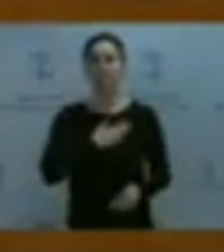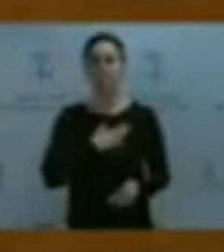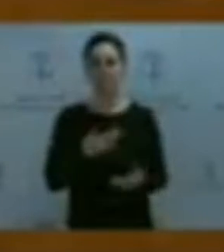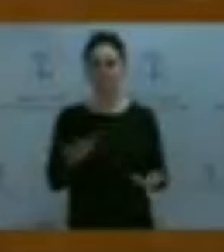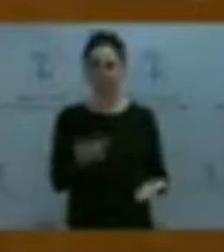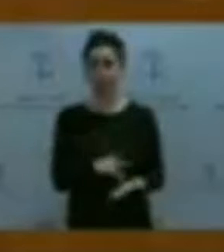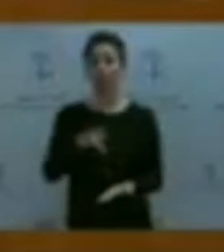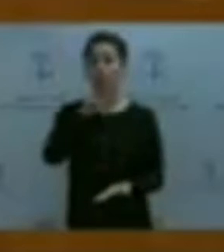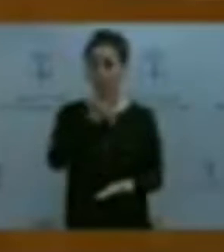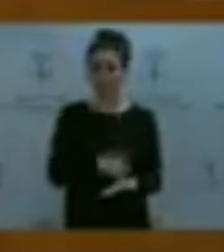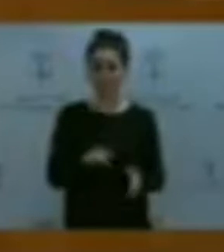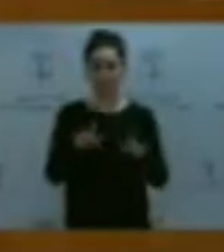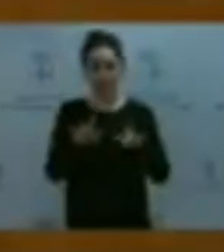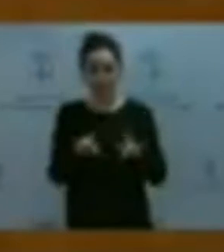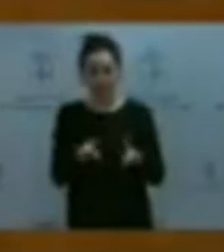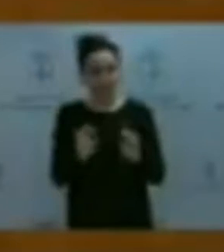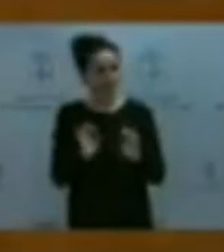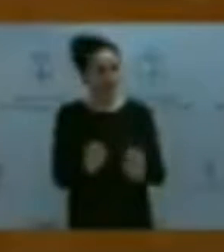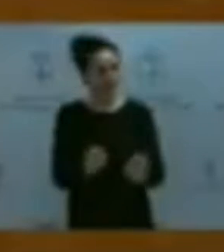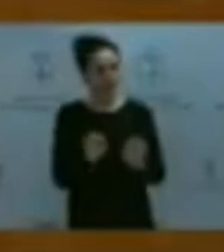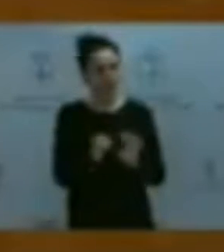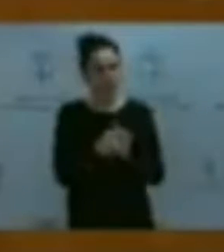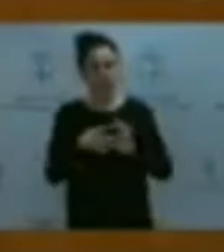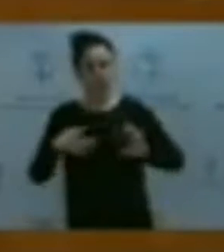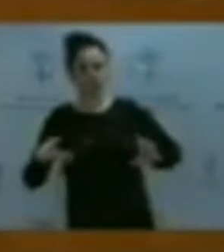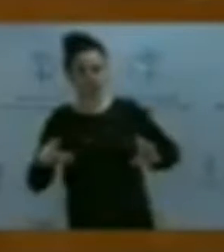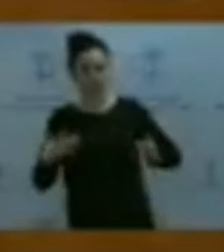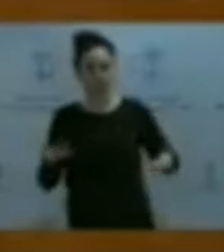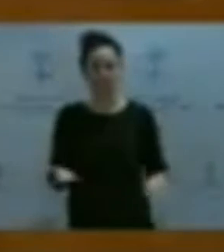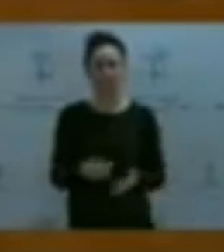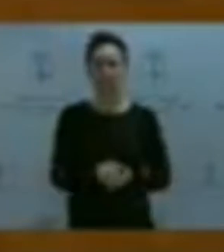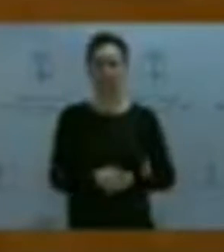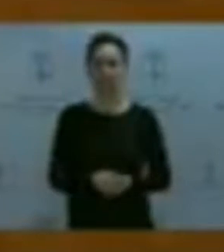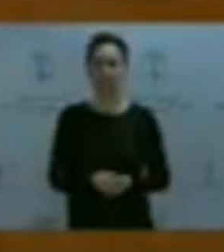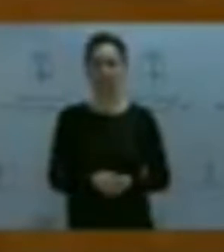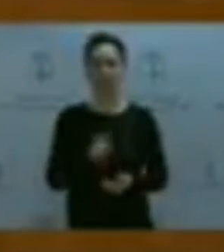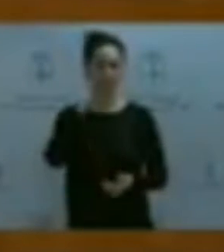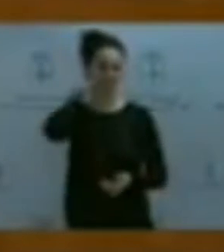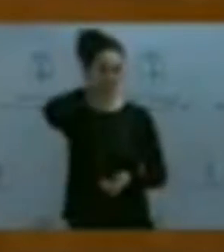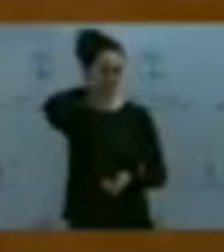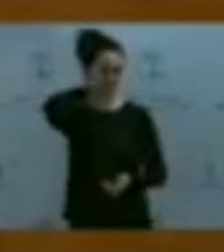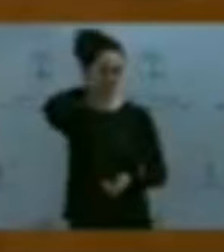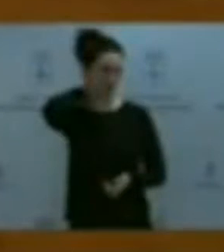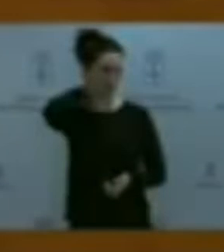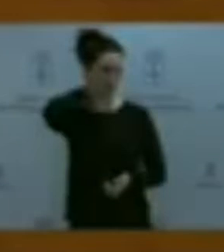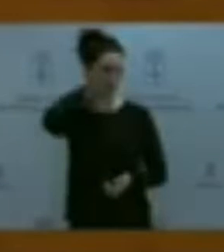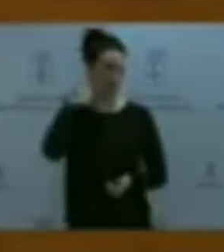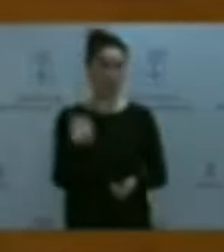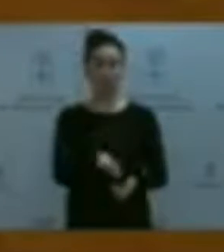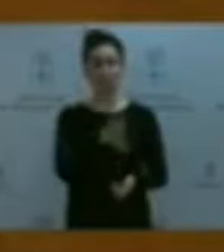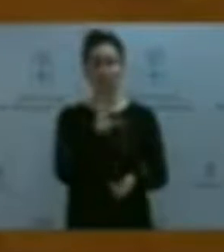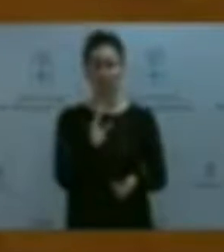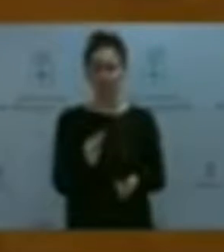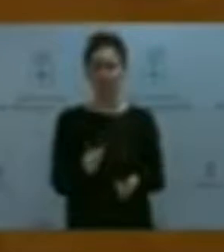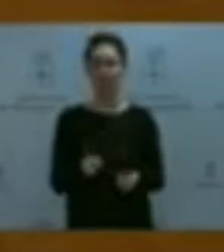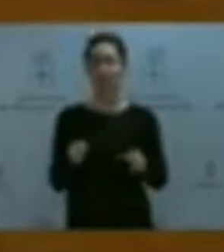Por si no lo sabía, se lo digo. Ahora, también comprendo que no esté aquí el consejero de Sanidad,